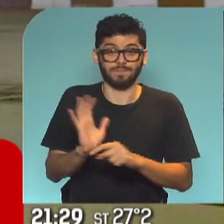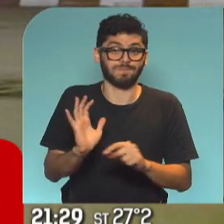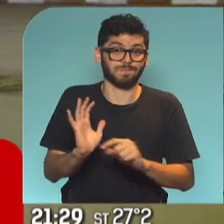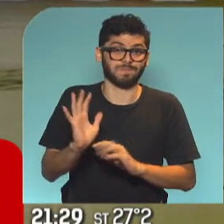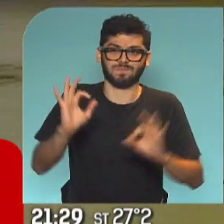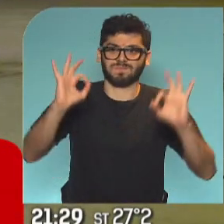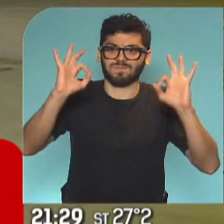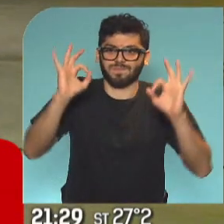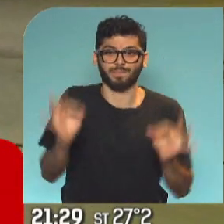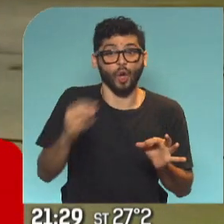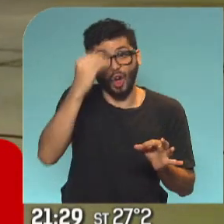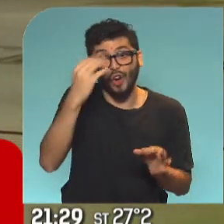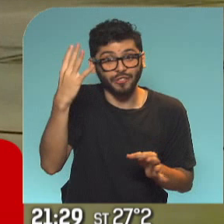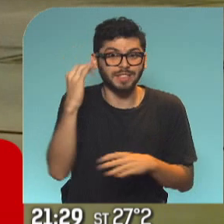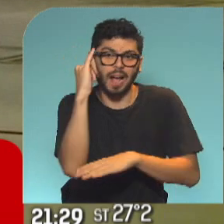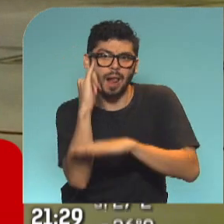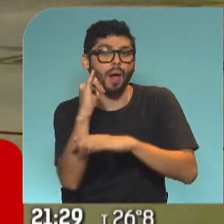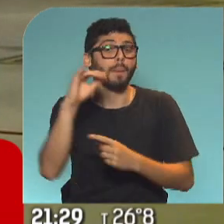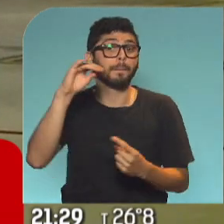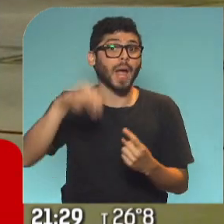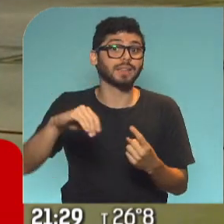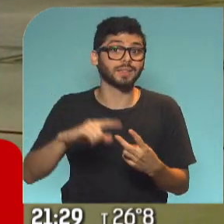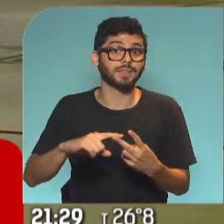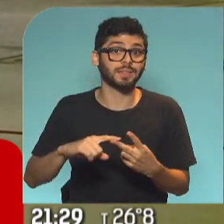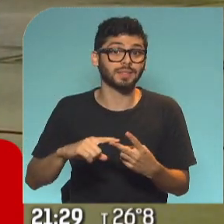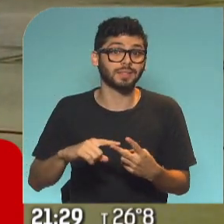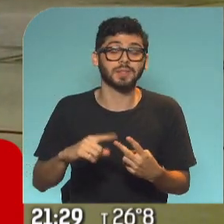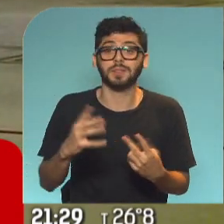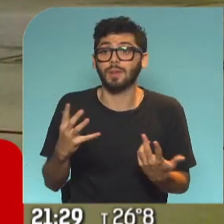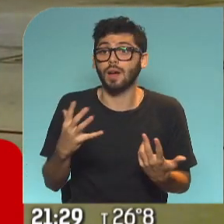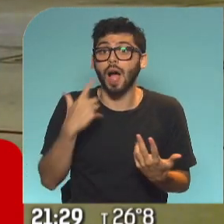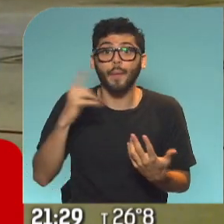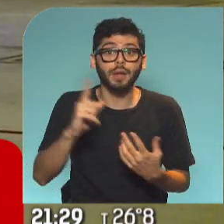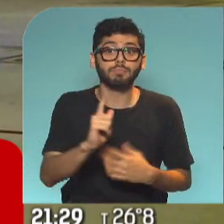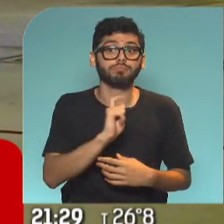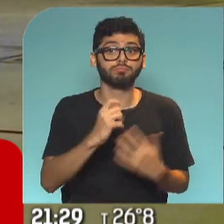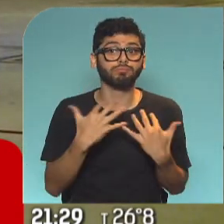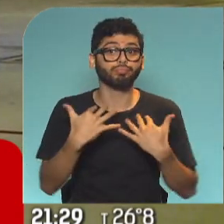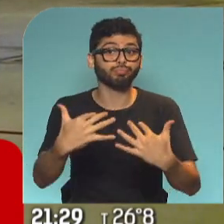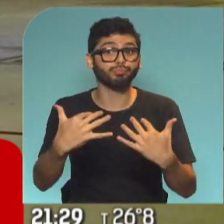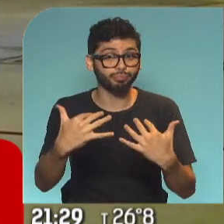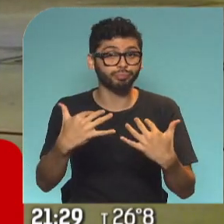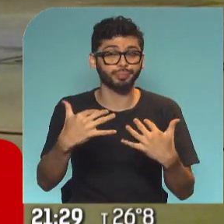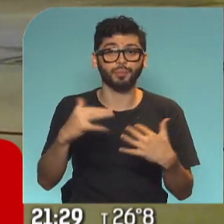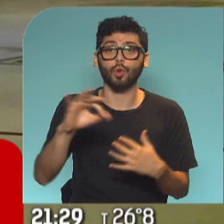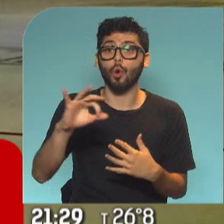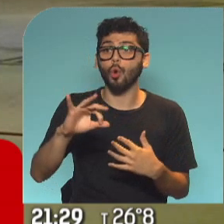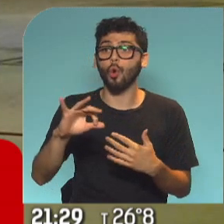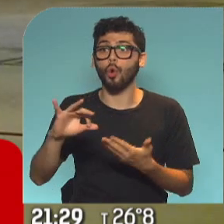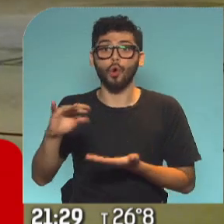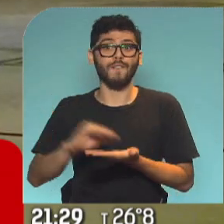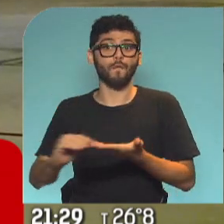esta llegada de las vacunas, sino también alguna conferencia de prensa o alguna palabra de